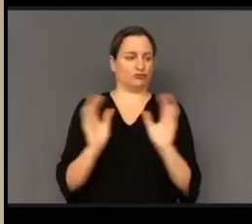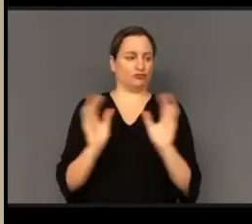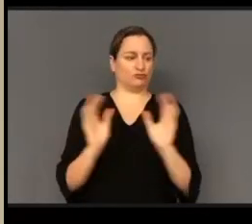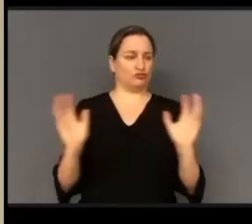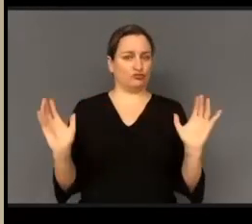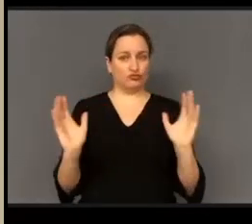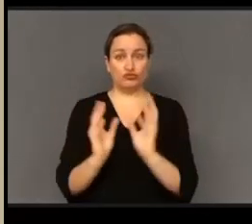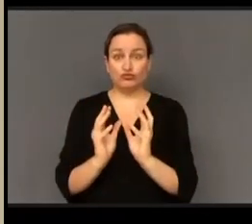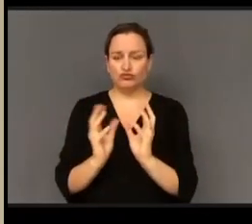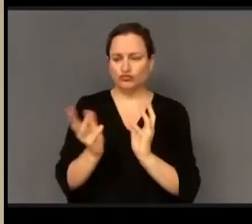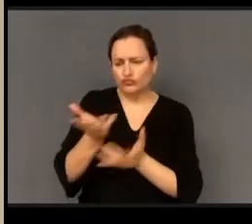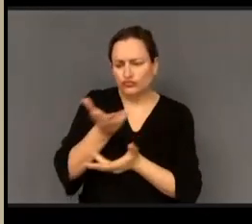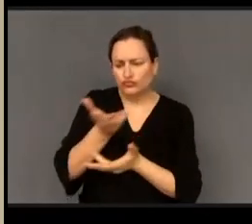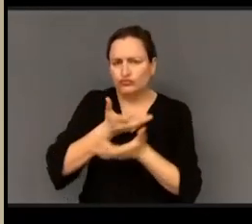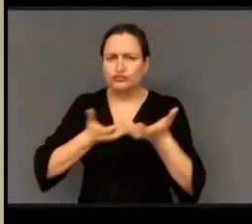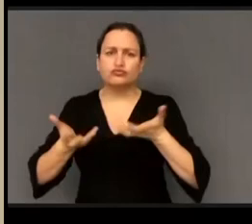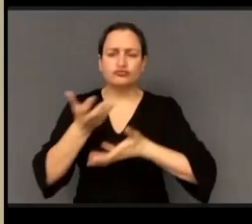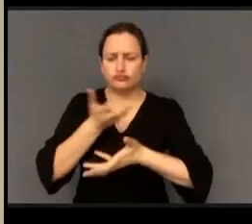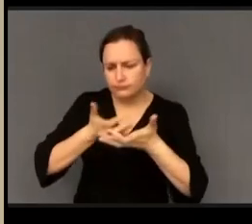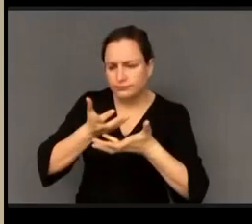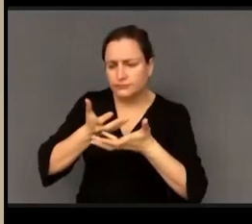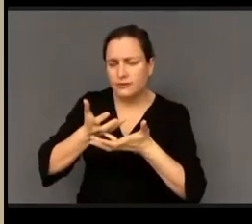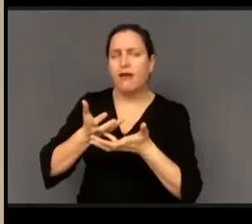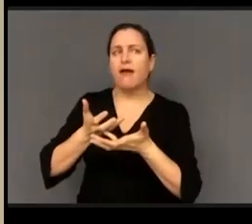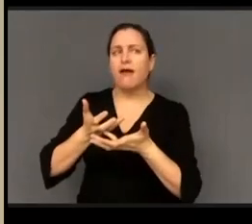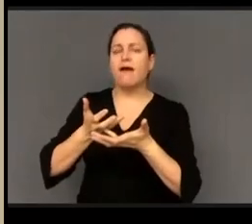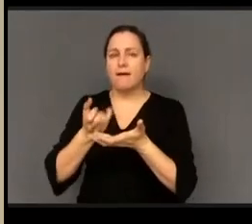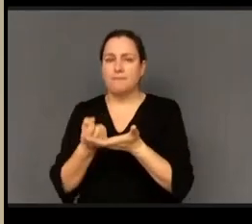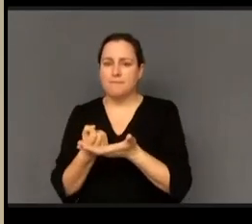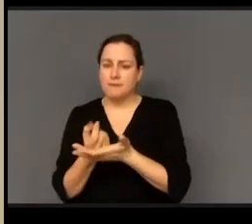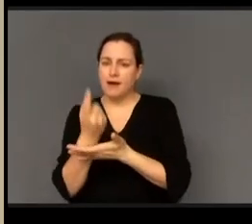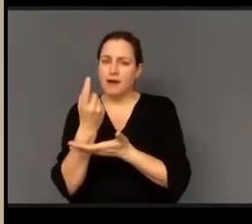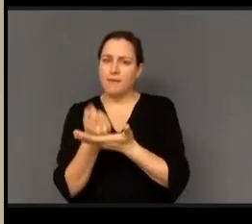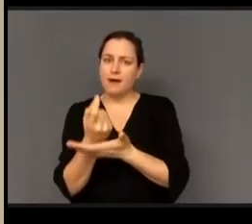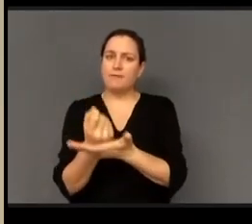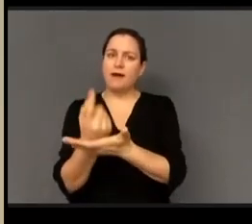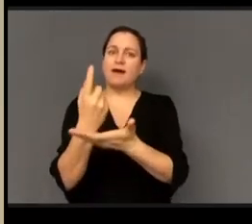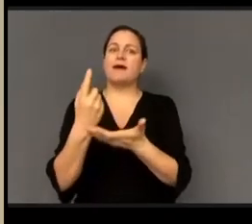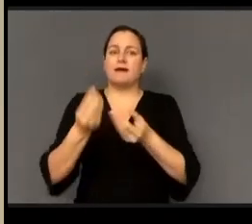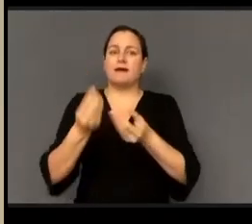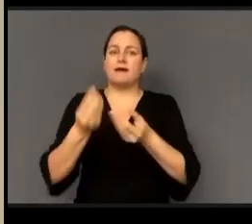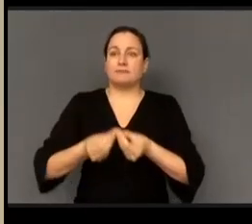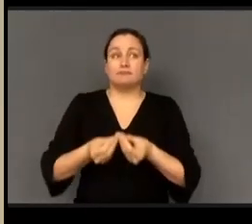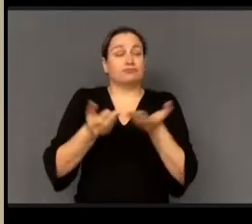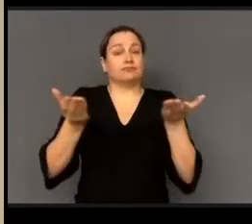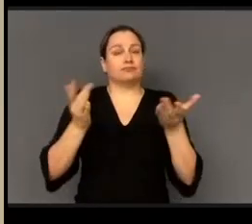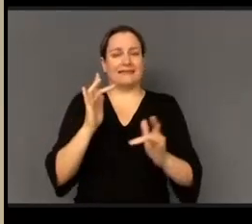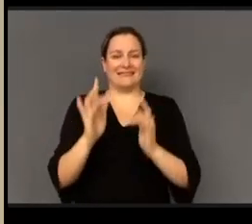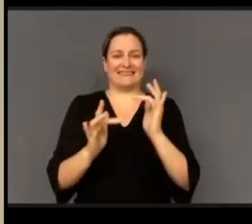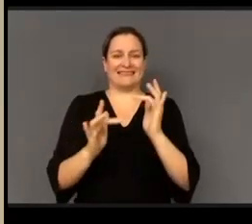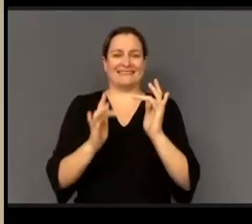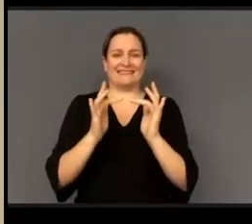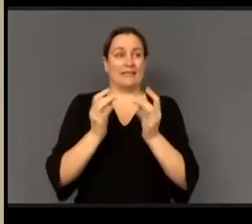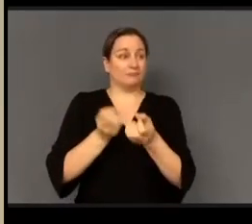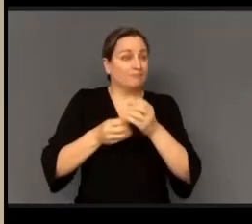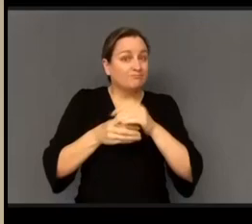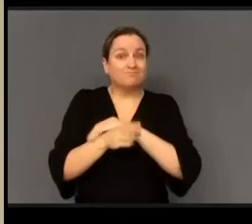sea de verdad importante y provechosa para la comunidad internacional y para cada uno de